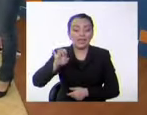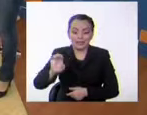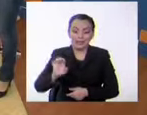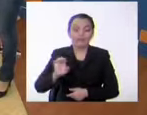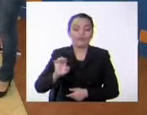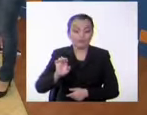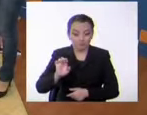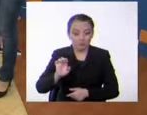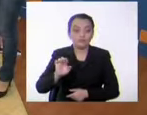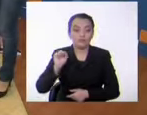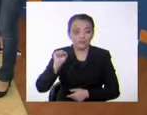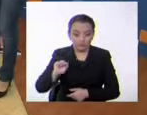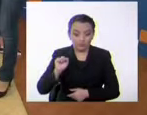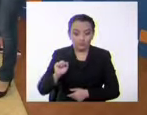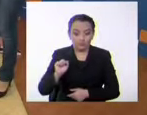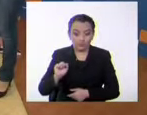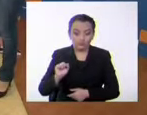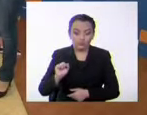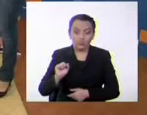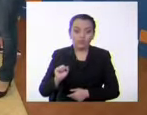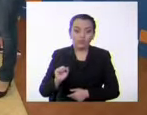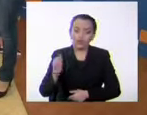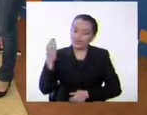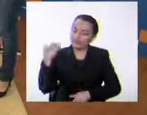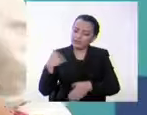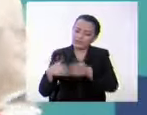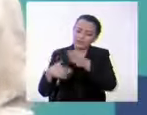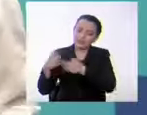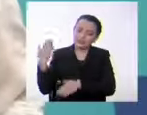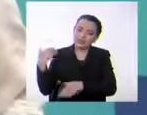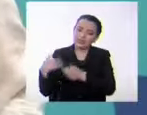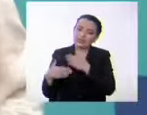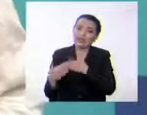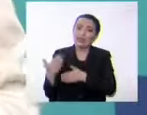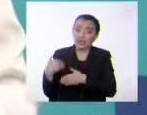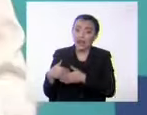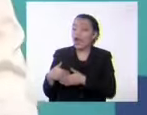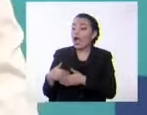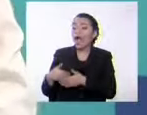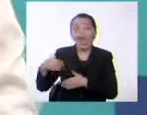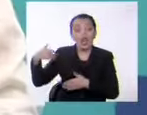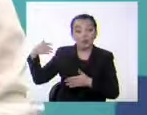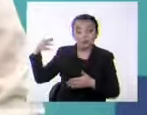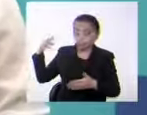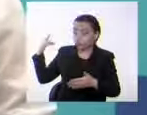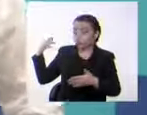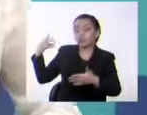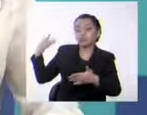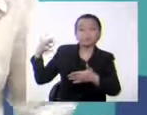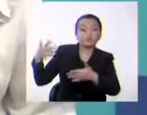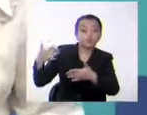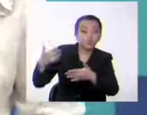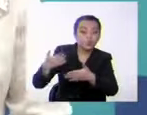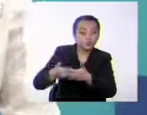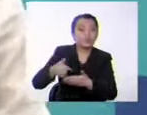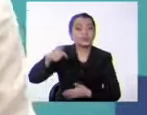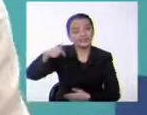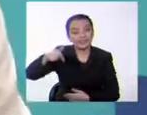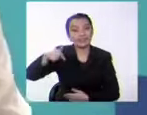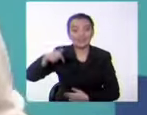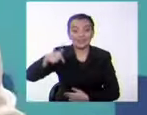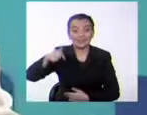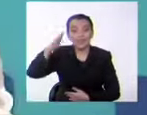esto ha venido y se ha preservado a través de la historia de nuestro país. Fíjate que bien interesante, porque el petate ahora lo